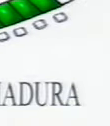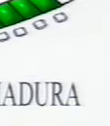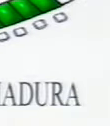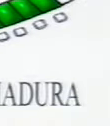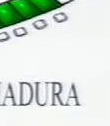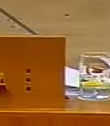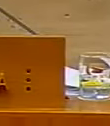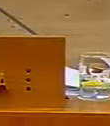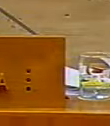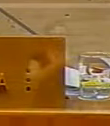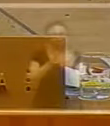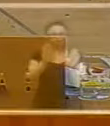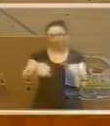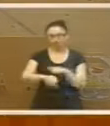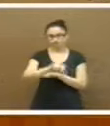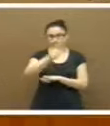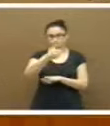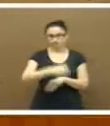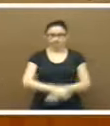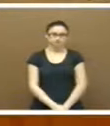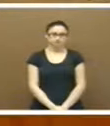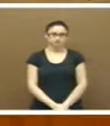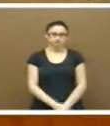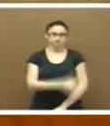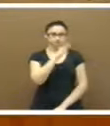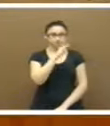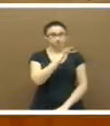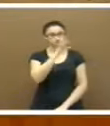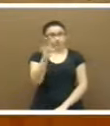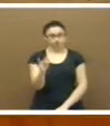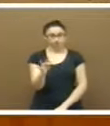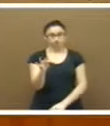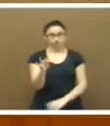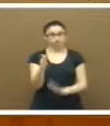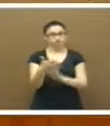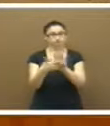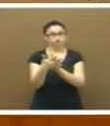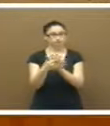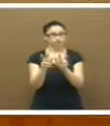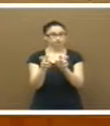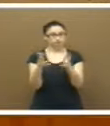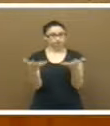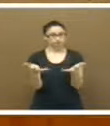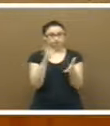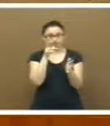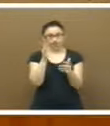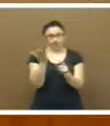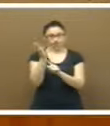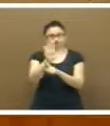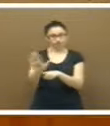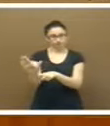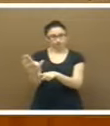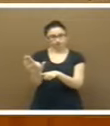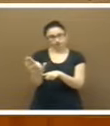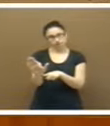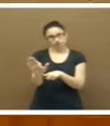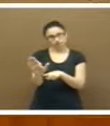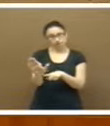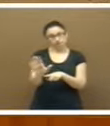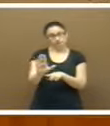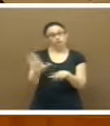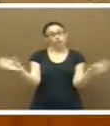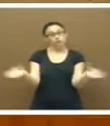hecho mención. A continuación, señorías, Someto a la consideración de la Cámara el grupo de enmiendas